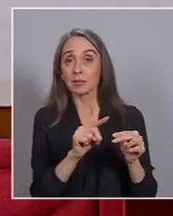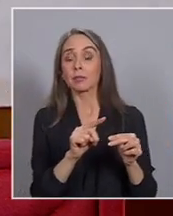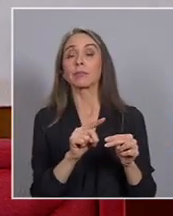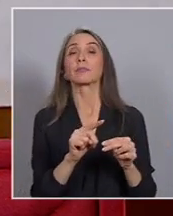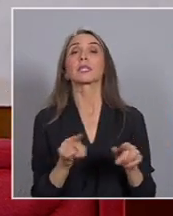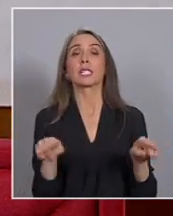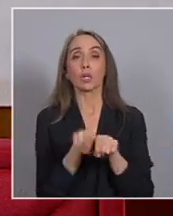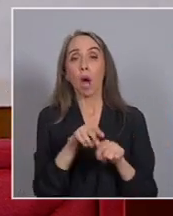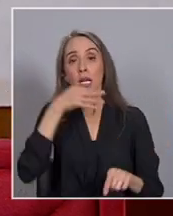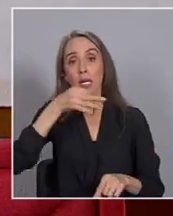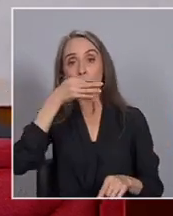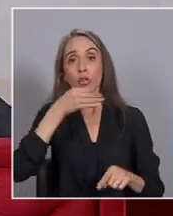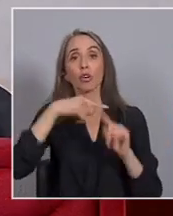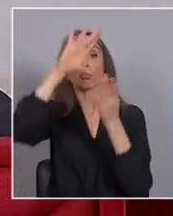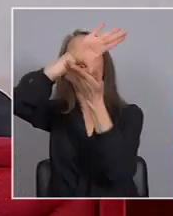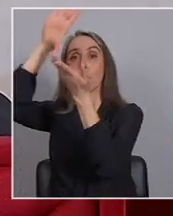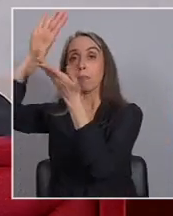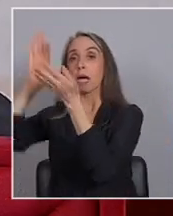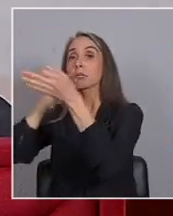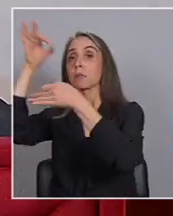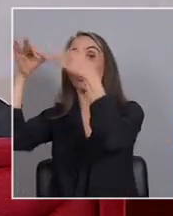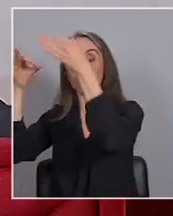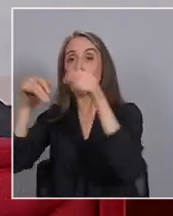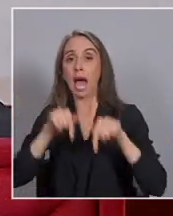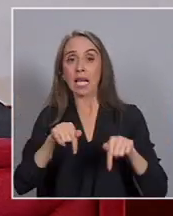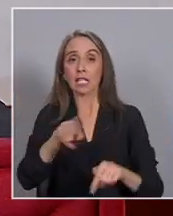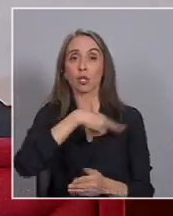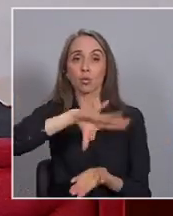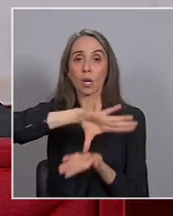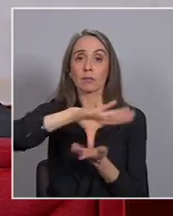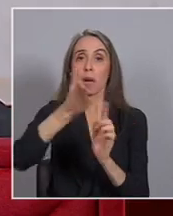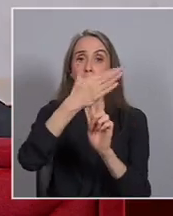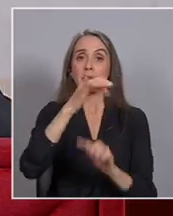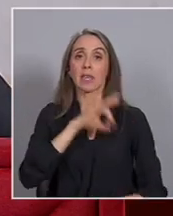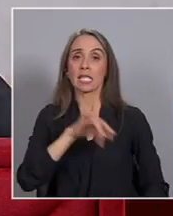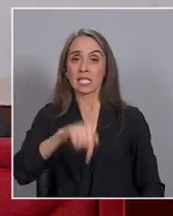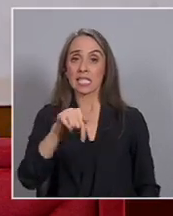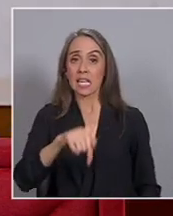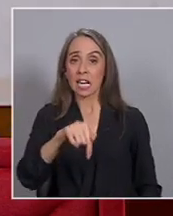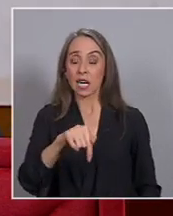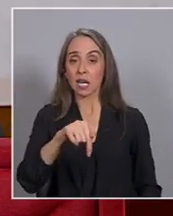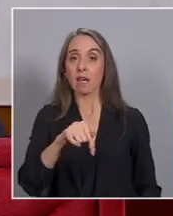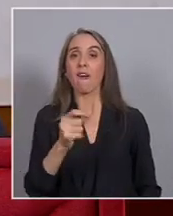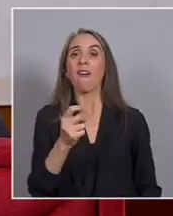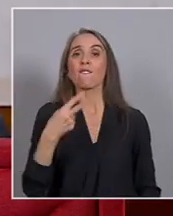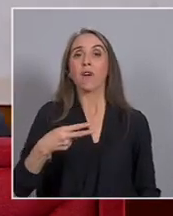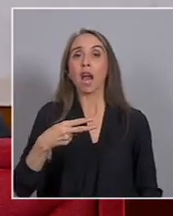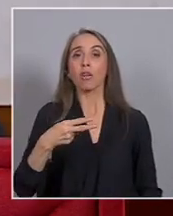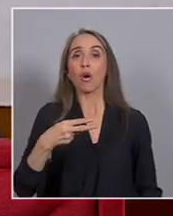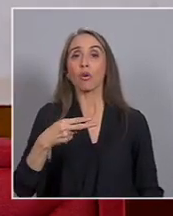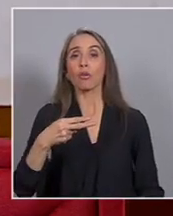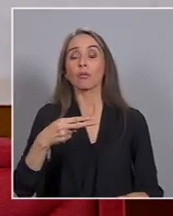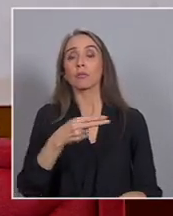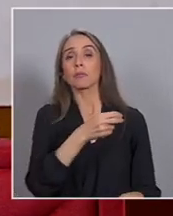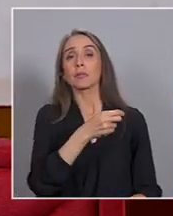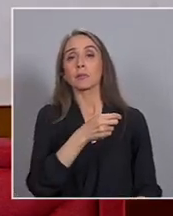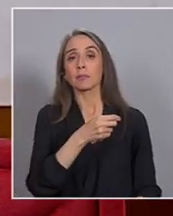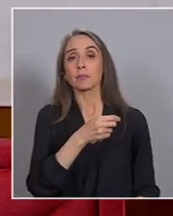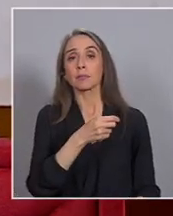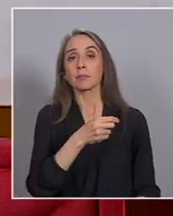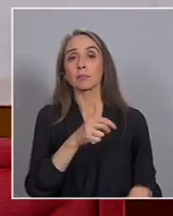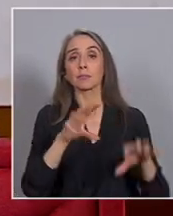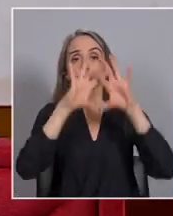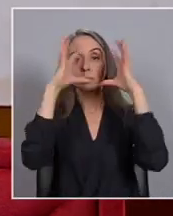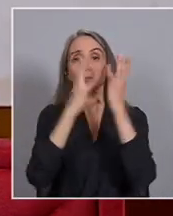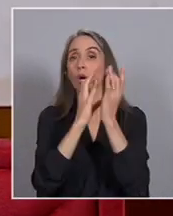tal como hemos sostenido en el extranjero, acá en nuestra patria, en Chile, el valor universal